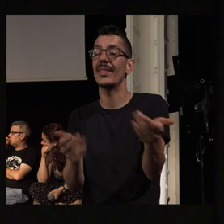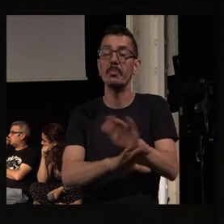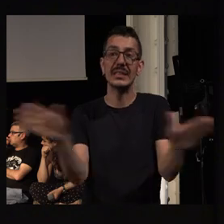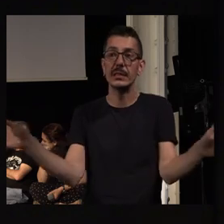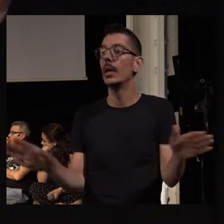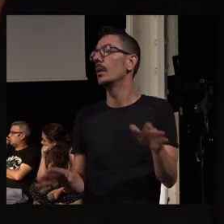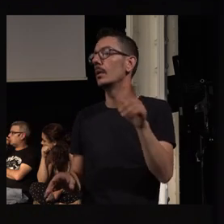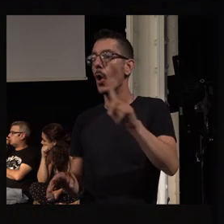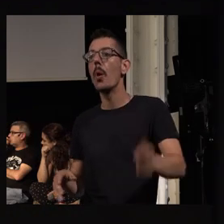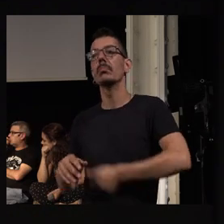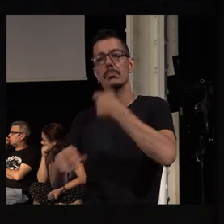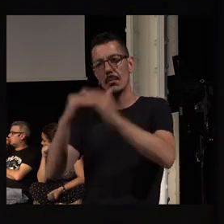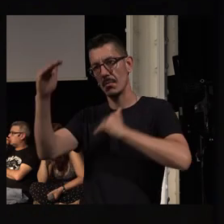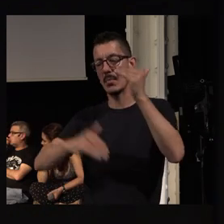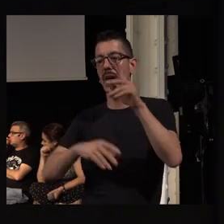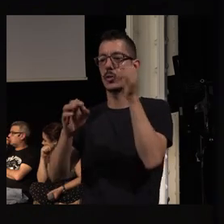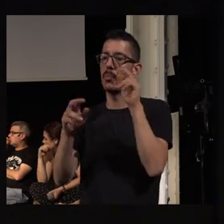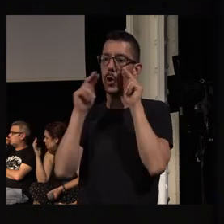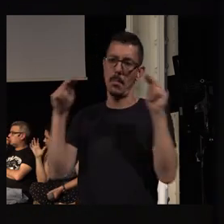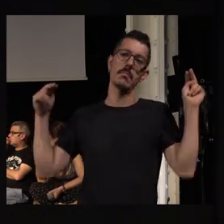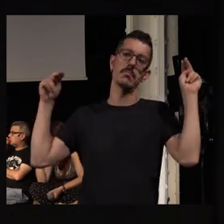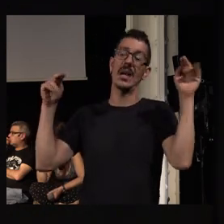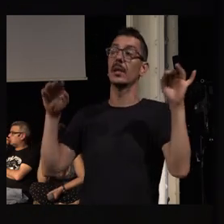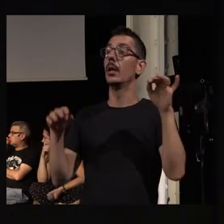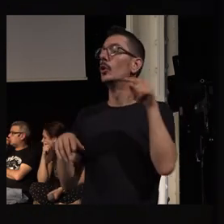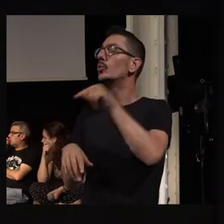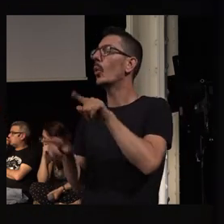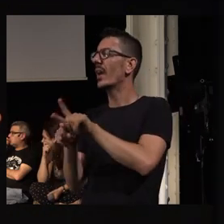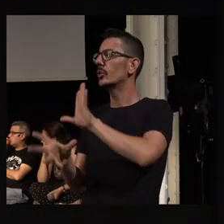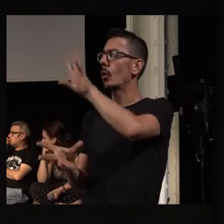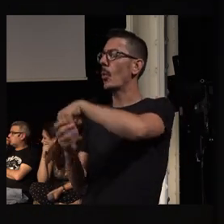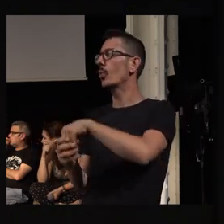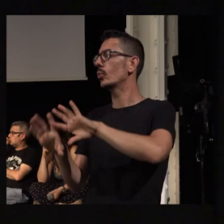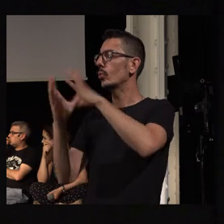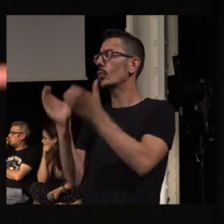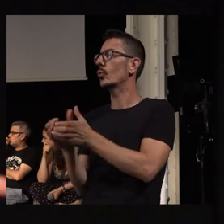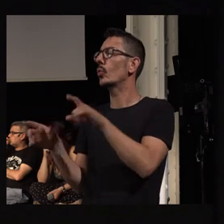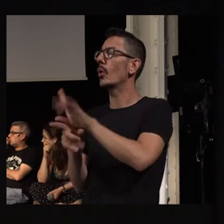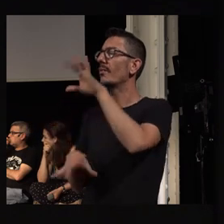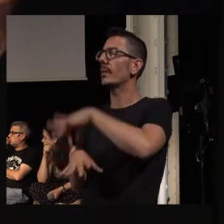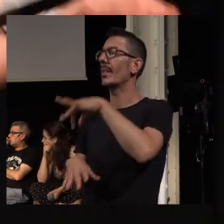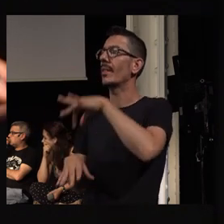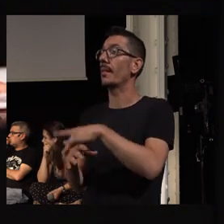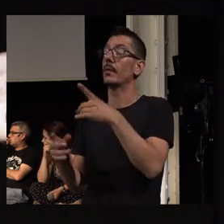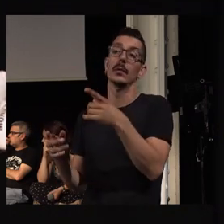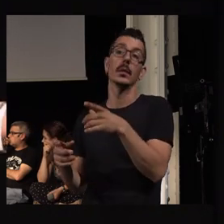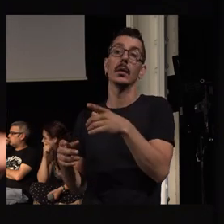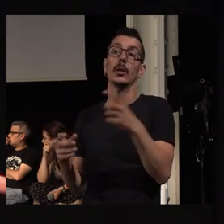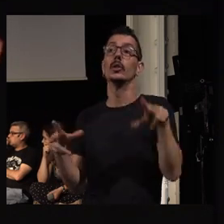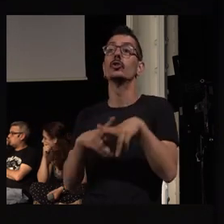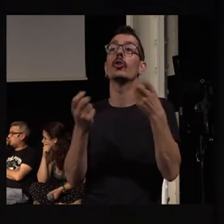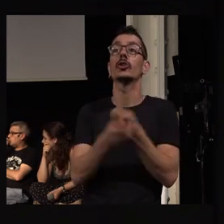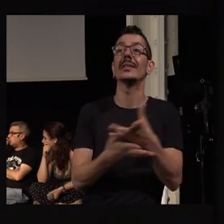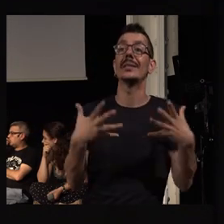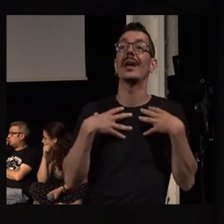como a alguien, además, que es un cúmulo de enfermedades, ¿no? Muchas veces hay otro tipo de necesidades sociosanitarias, entonces ahí conseguimos entrar,